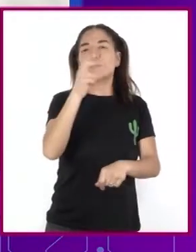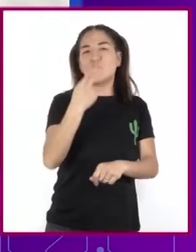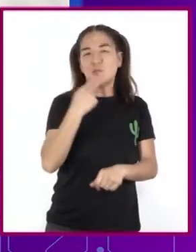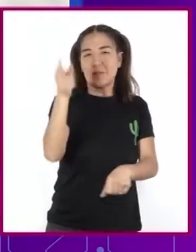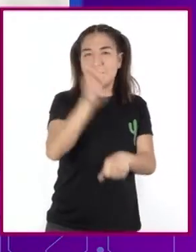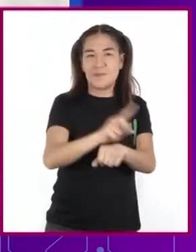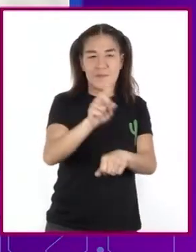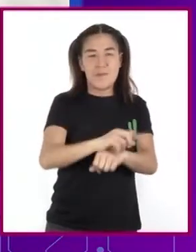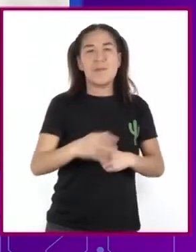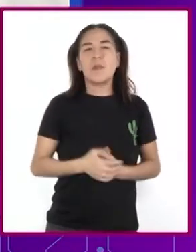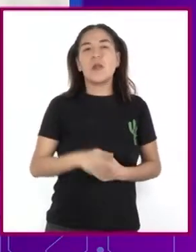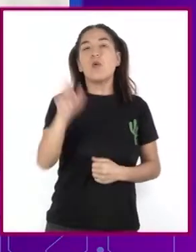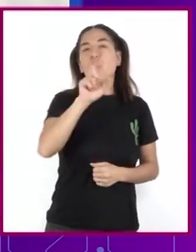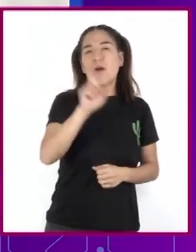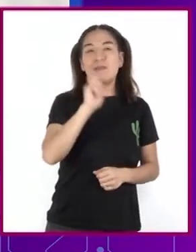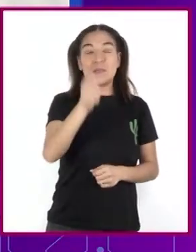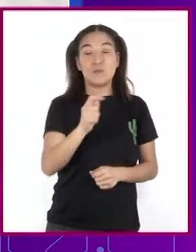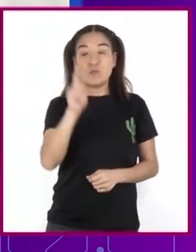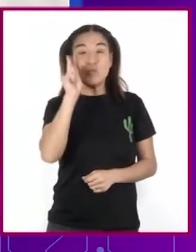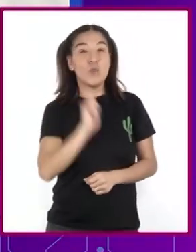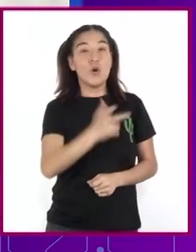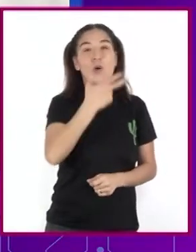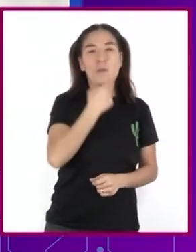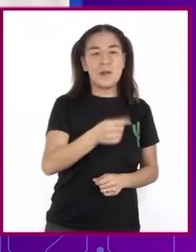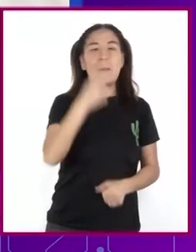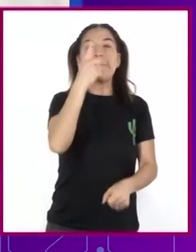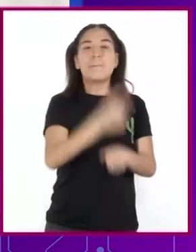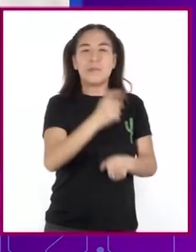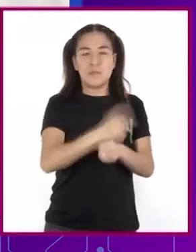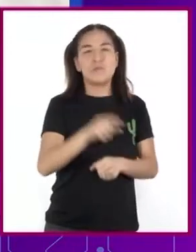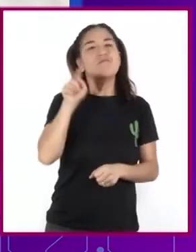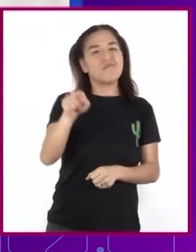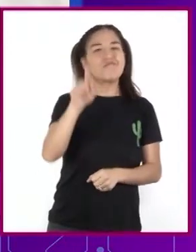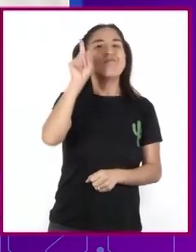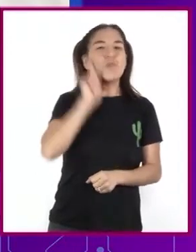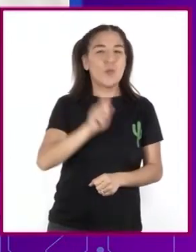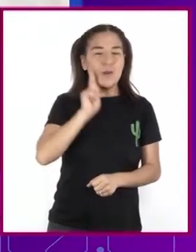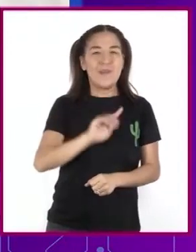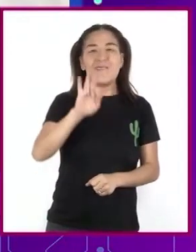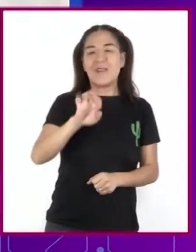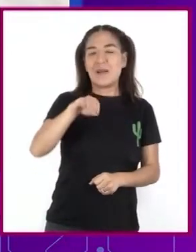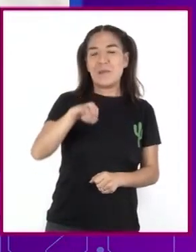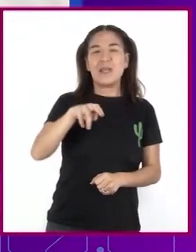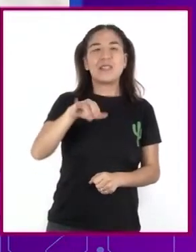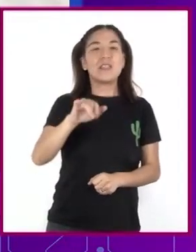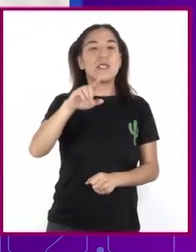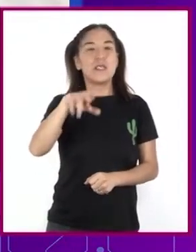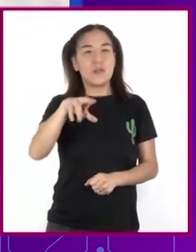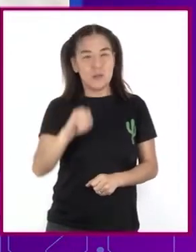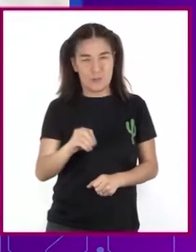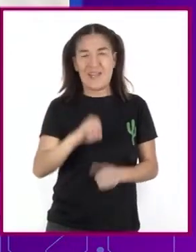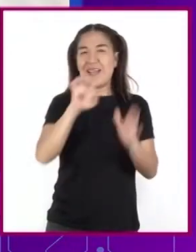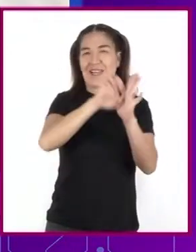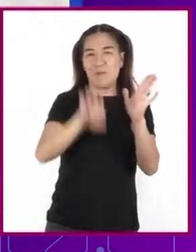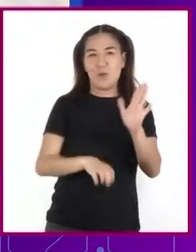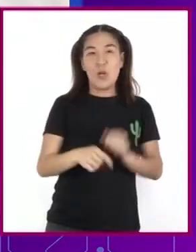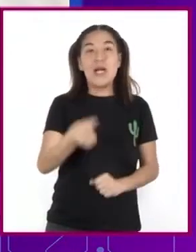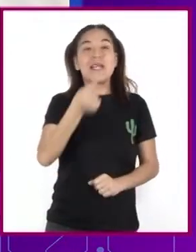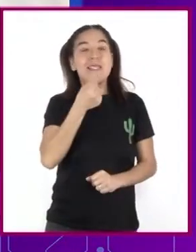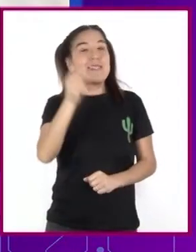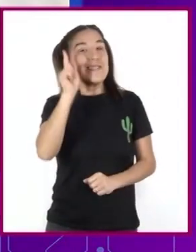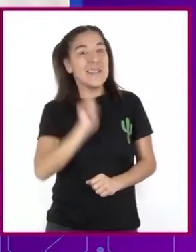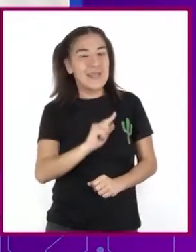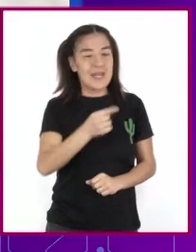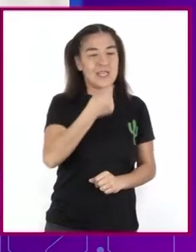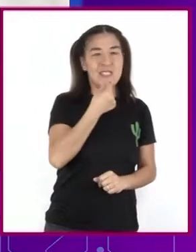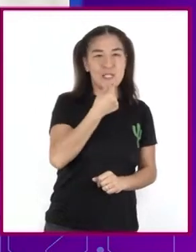Cuando te refieras a los dos sexos, menciona primero al femenino, por ejemplo, las niñas y los niños, las